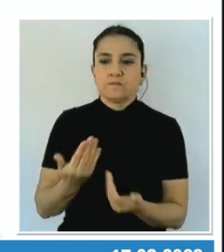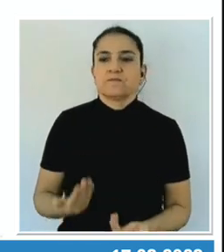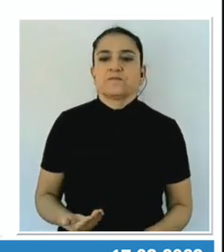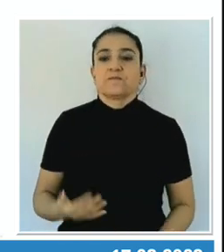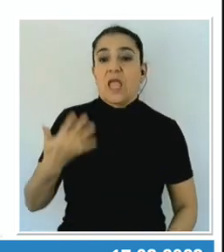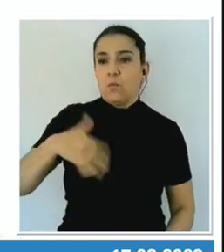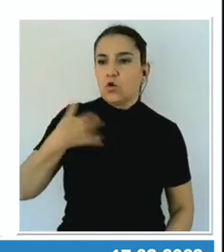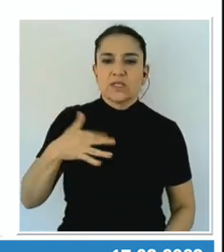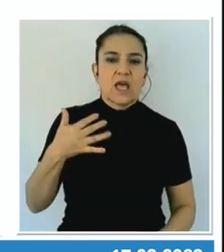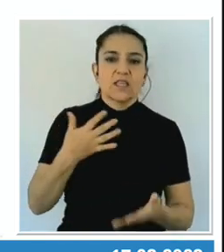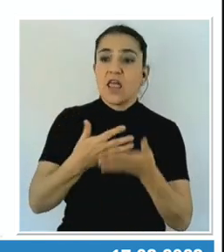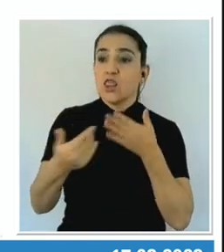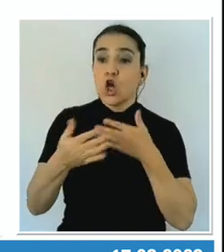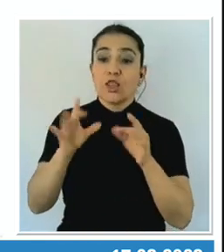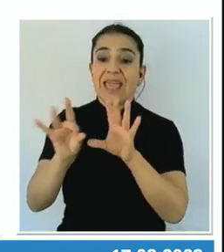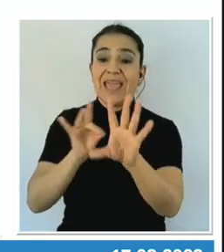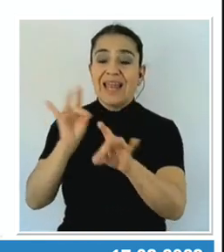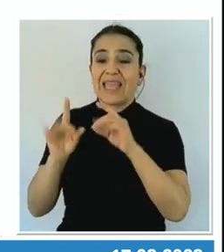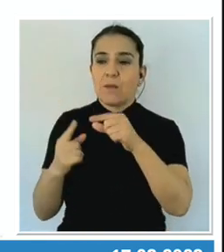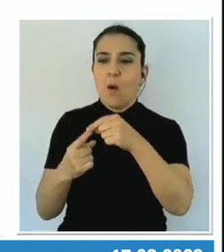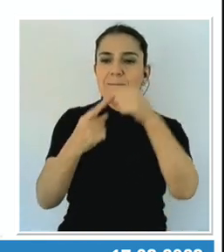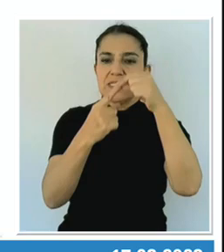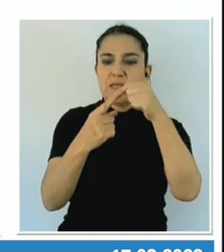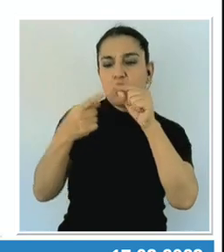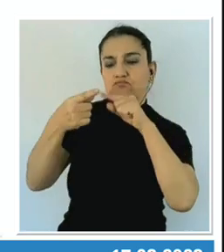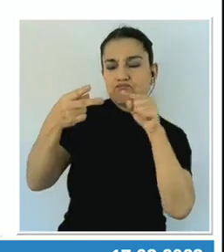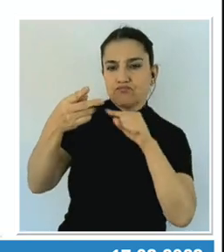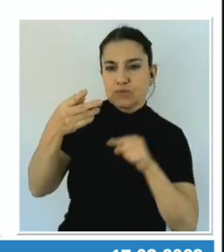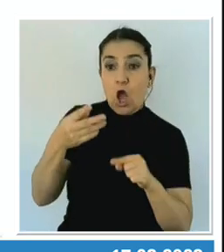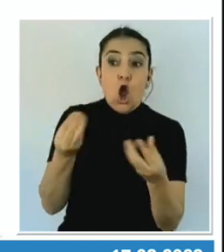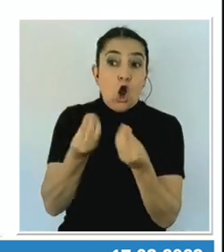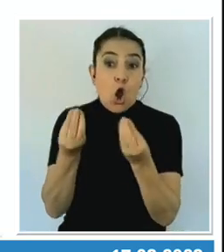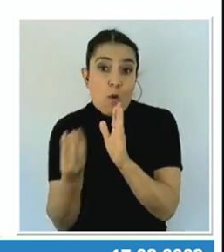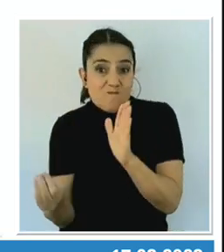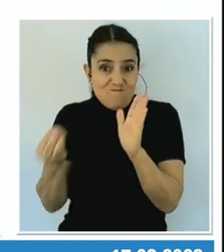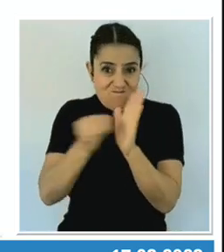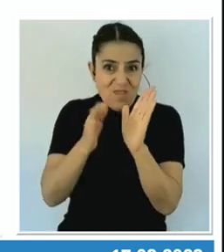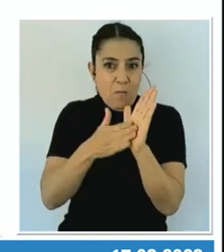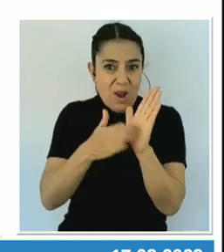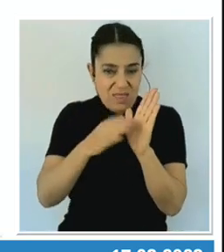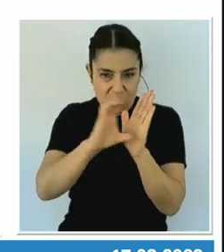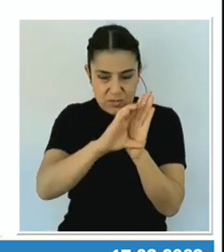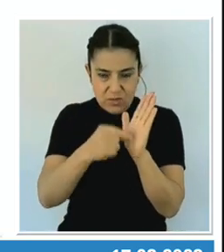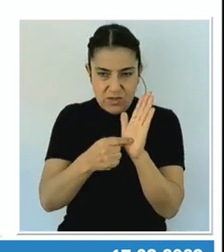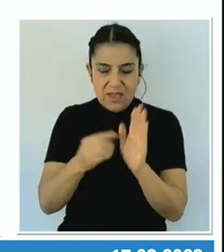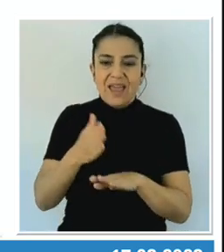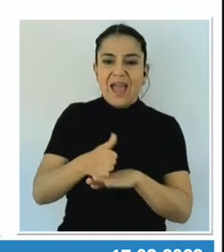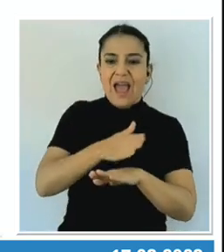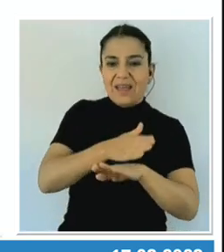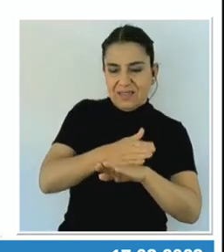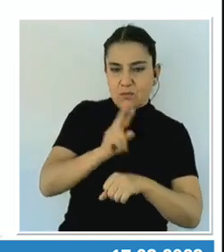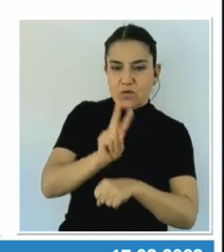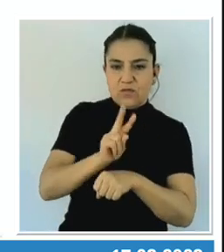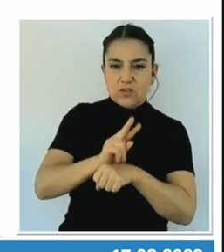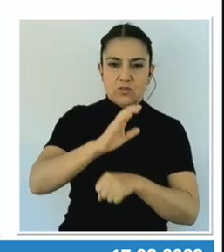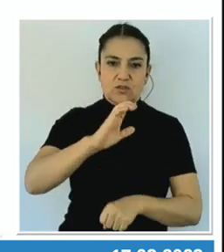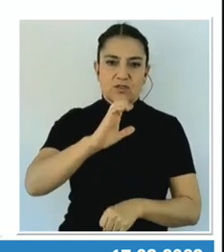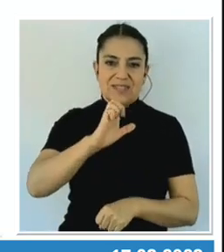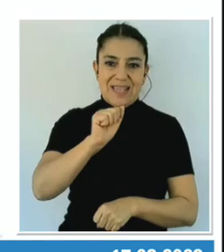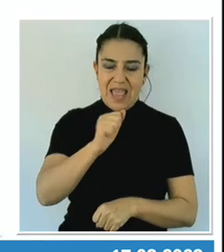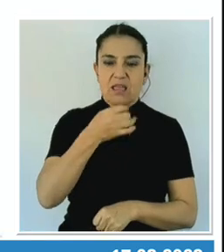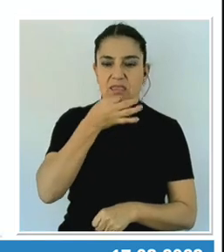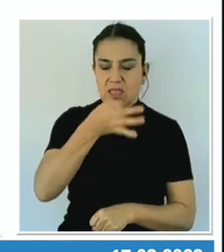los principios es cómo los plasmamos. Esto también lo acaba de mencionar el profesor Sea. Y yo agregaría